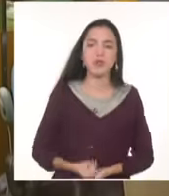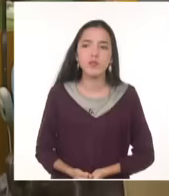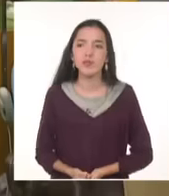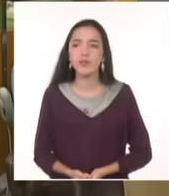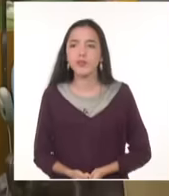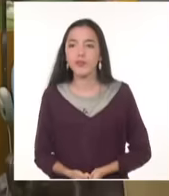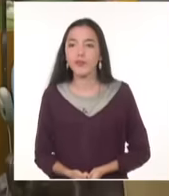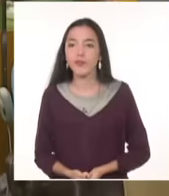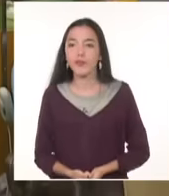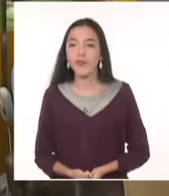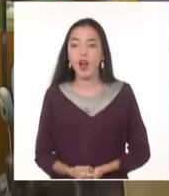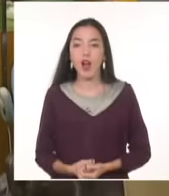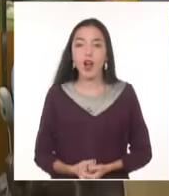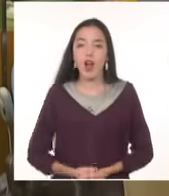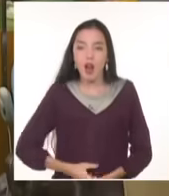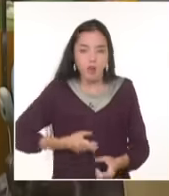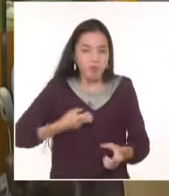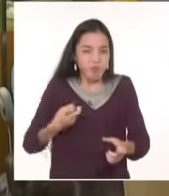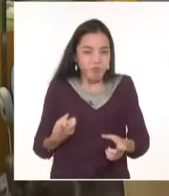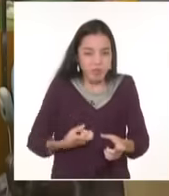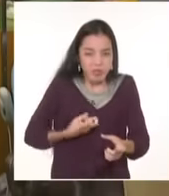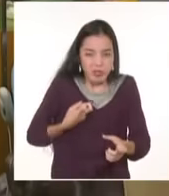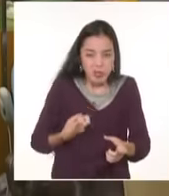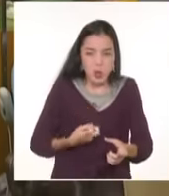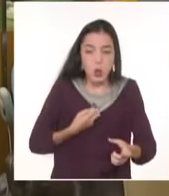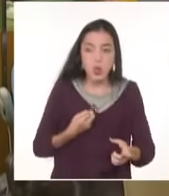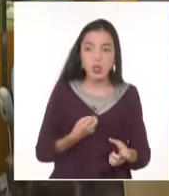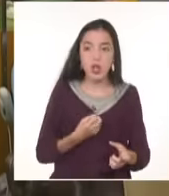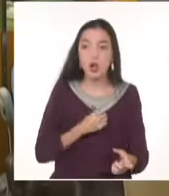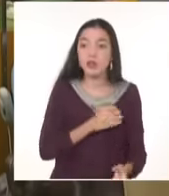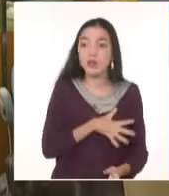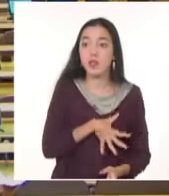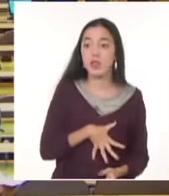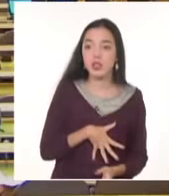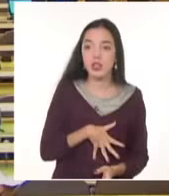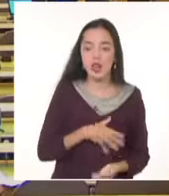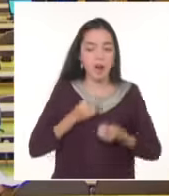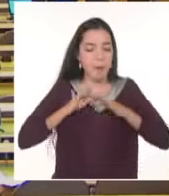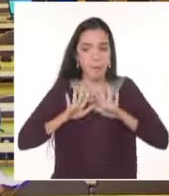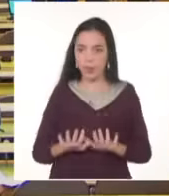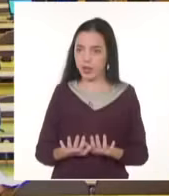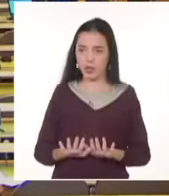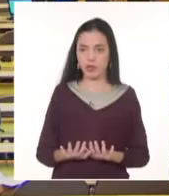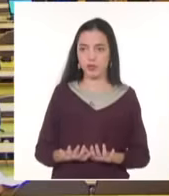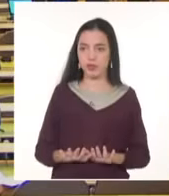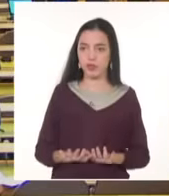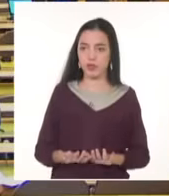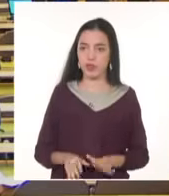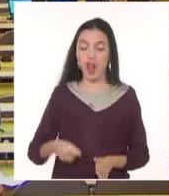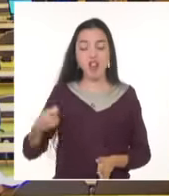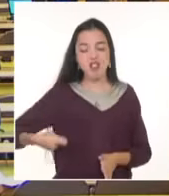pueblo palestino debe cesar sin condiciones y sin dilación.